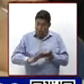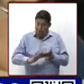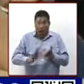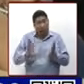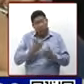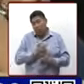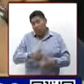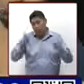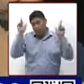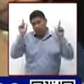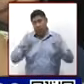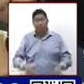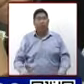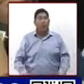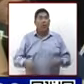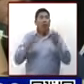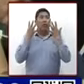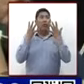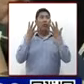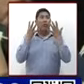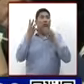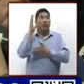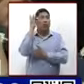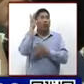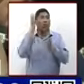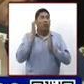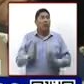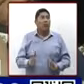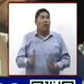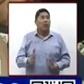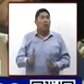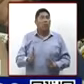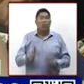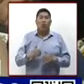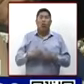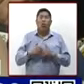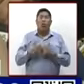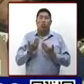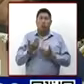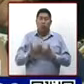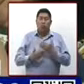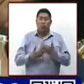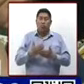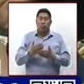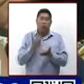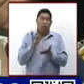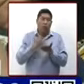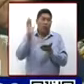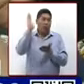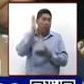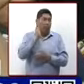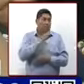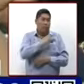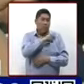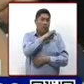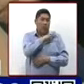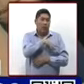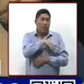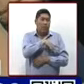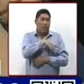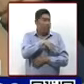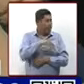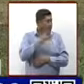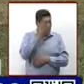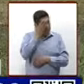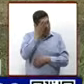9 súbditos bolivianos que han llegado y de acuerdo a procedimiento, ellos han sido expulsados del país de la República de